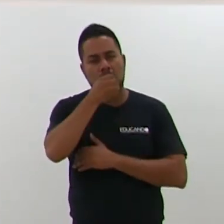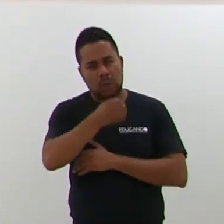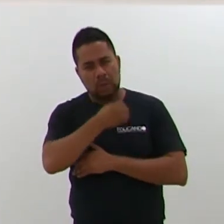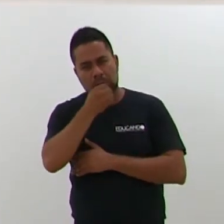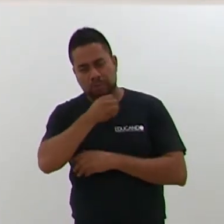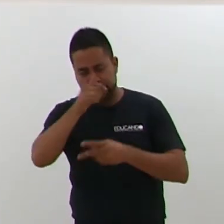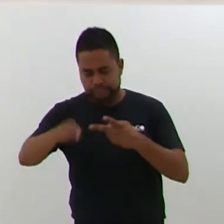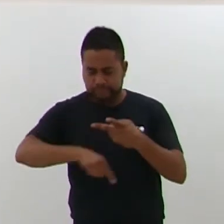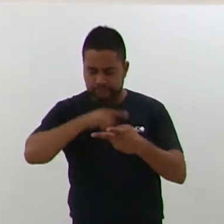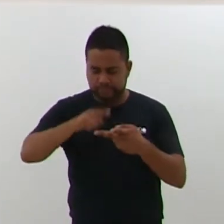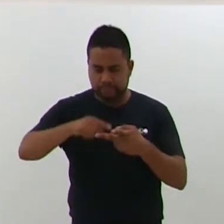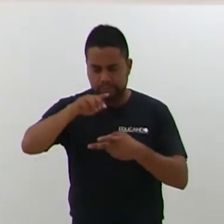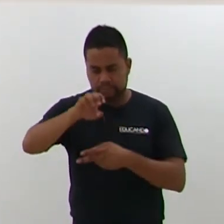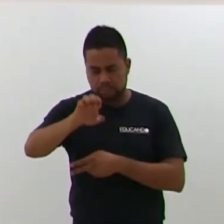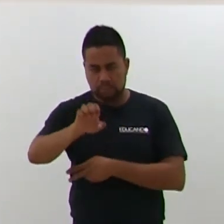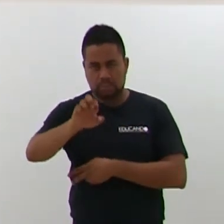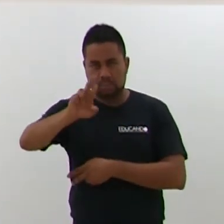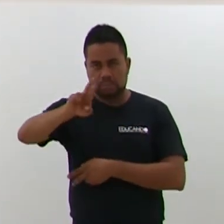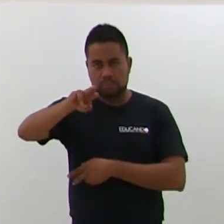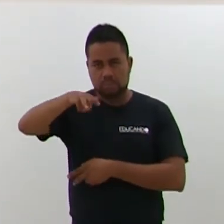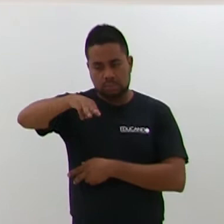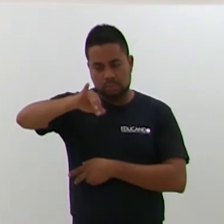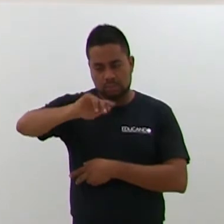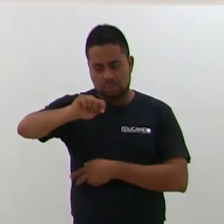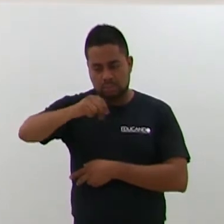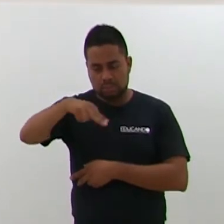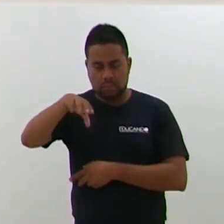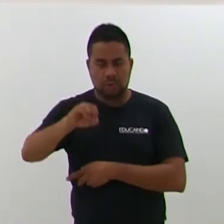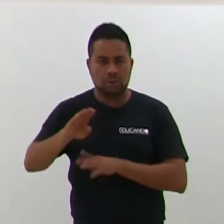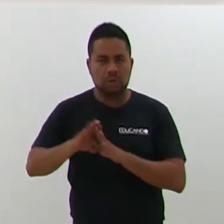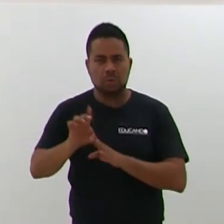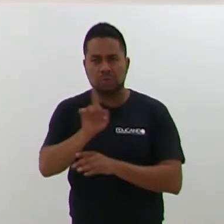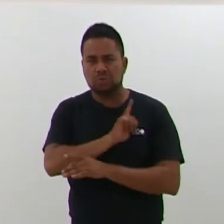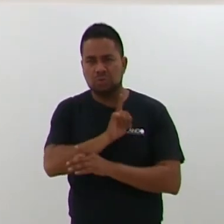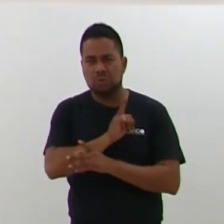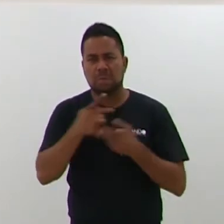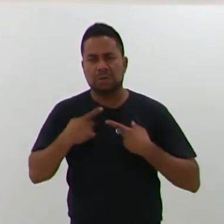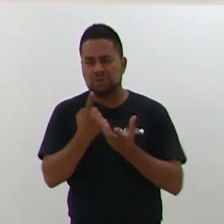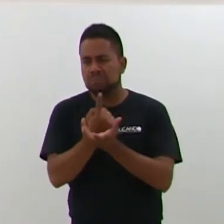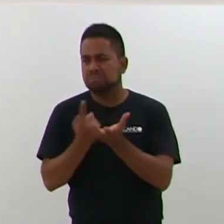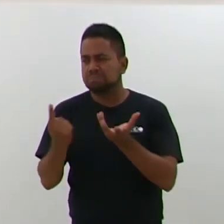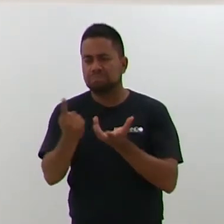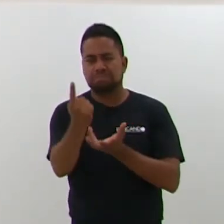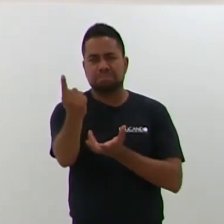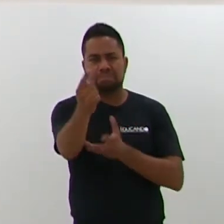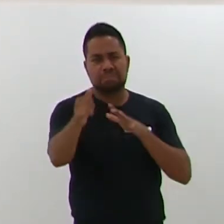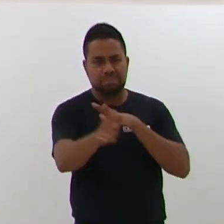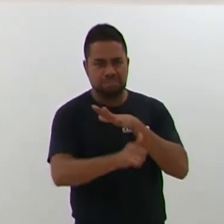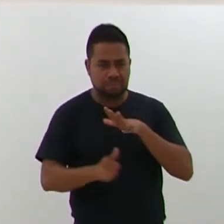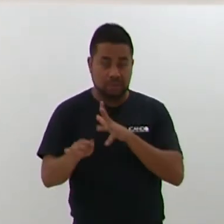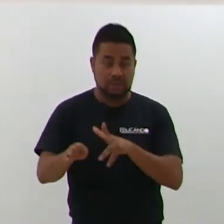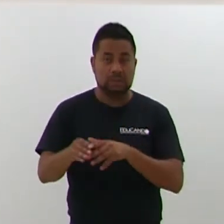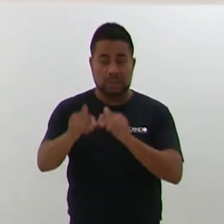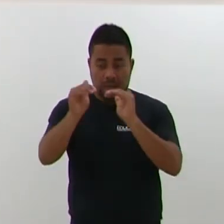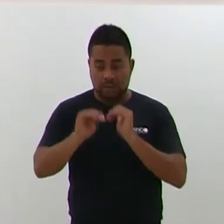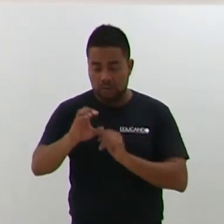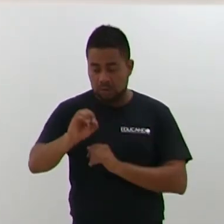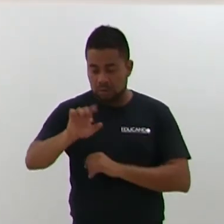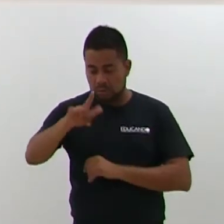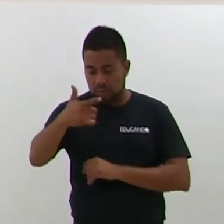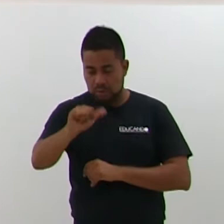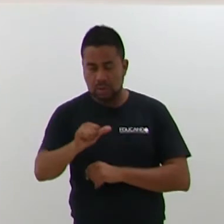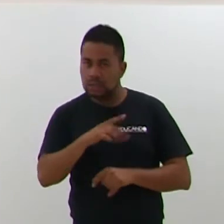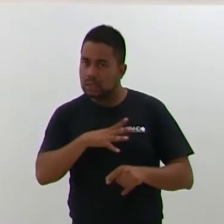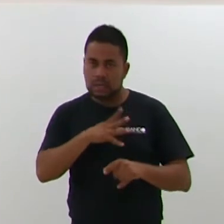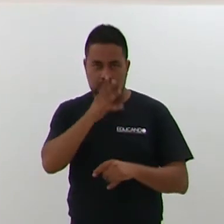es una persona que se considera solitaria; y Olga, que es un nombre propio. A esas tres no se les aplica la norma,